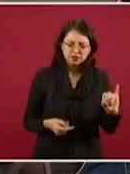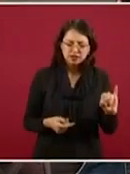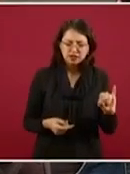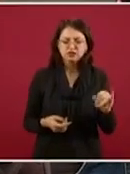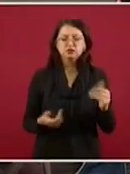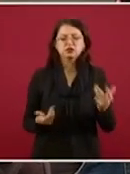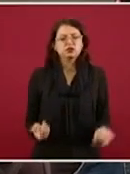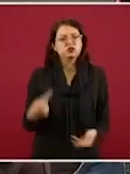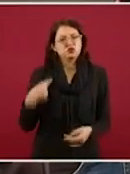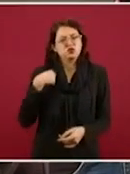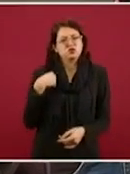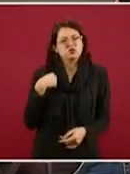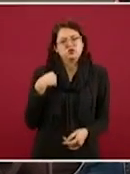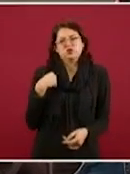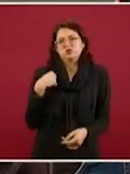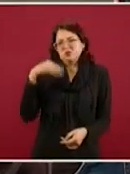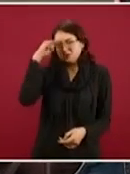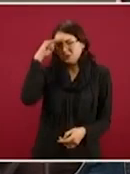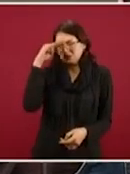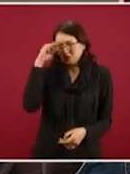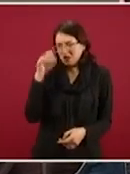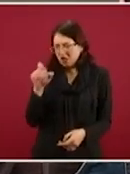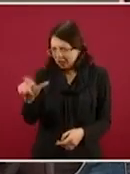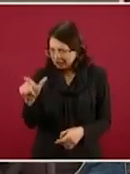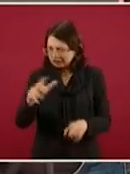lo considero un represor,